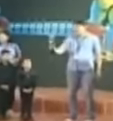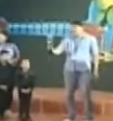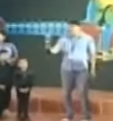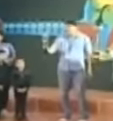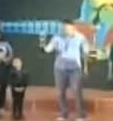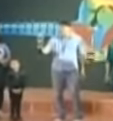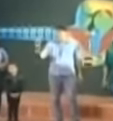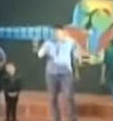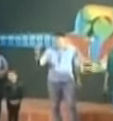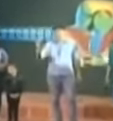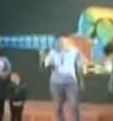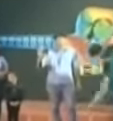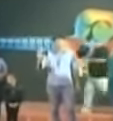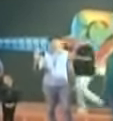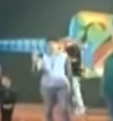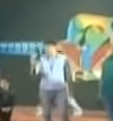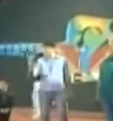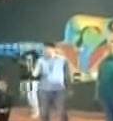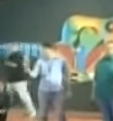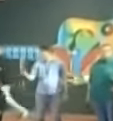la linda puerta que siempre